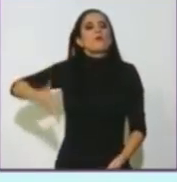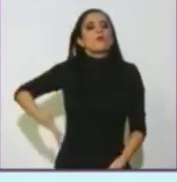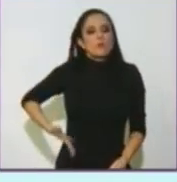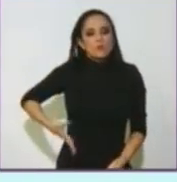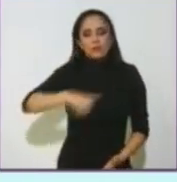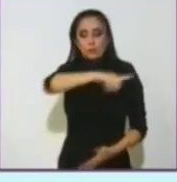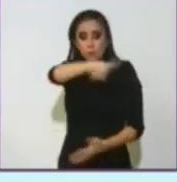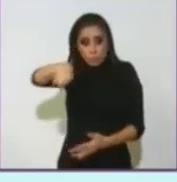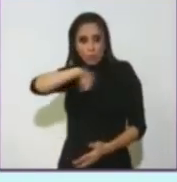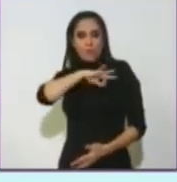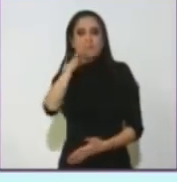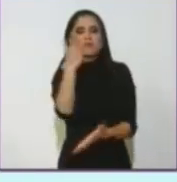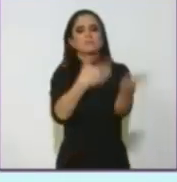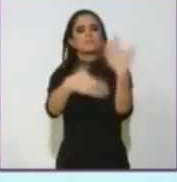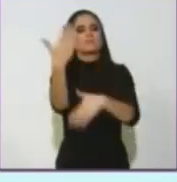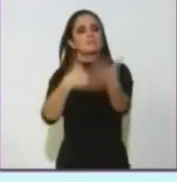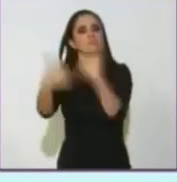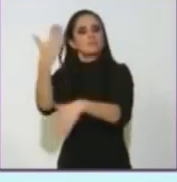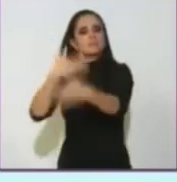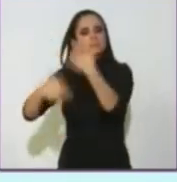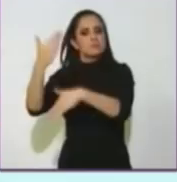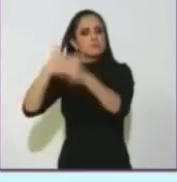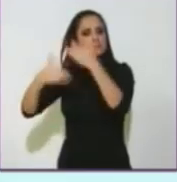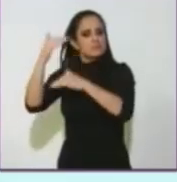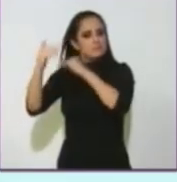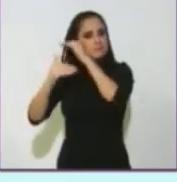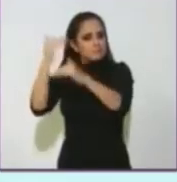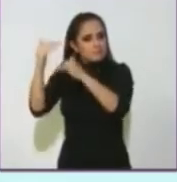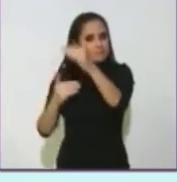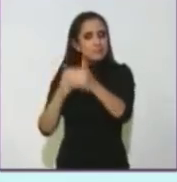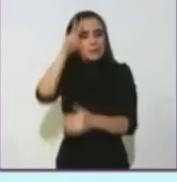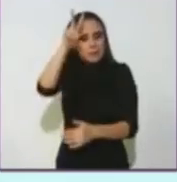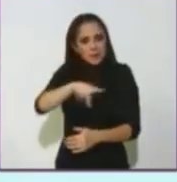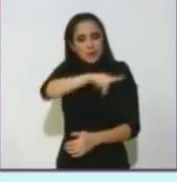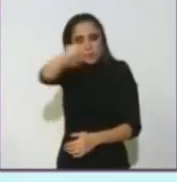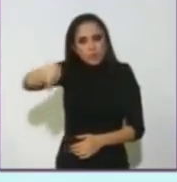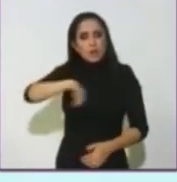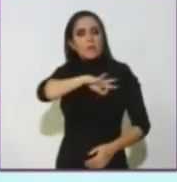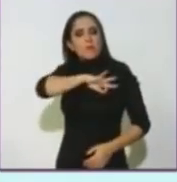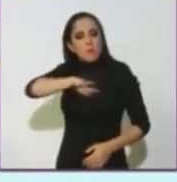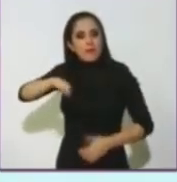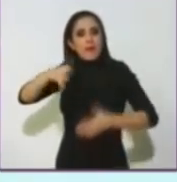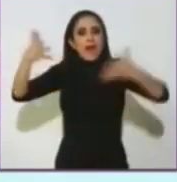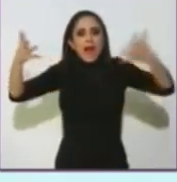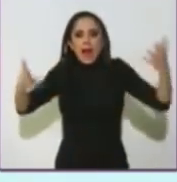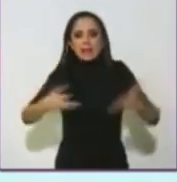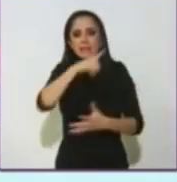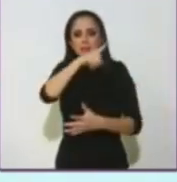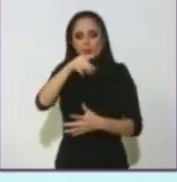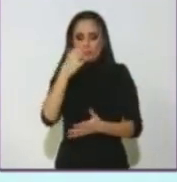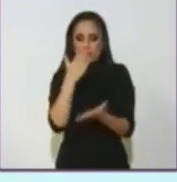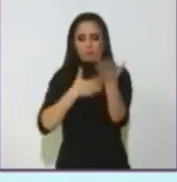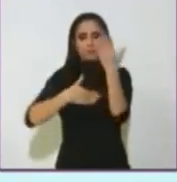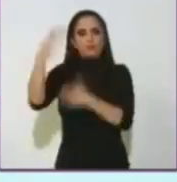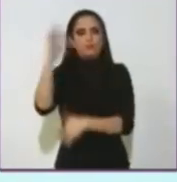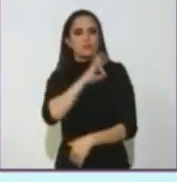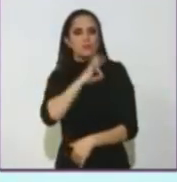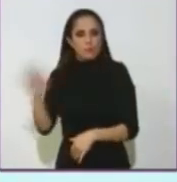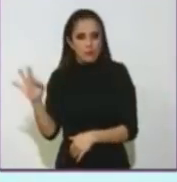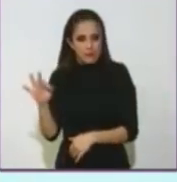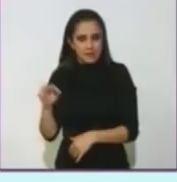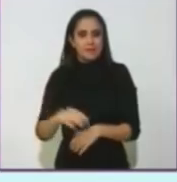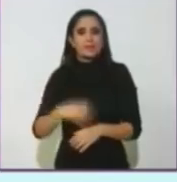prosperar y en la que puedan realmente explotar hasta su máximo de posibilidades soy